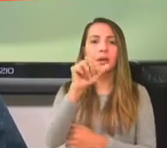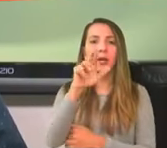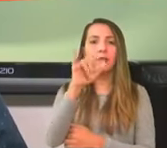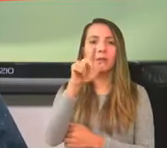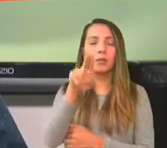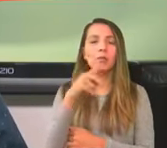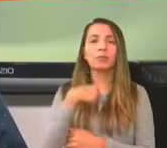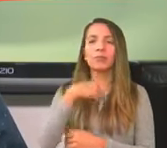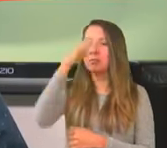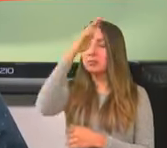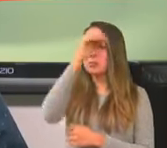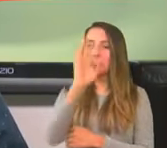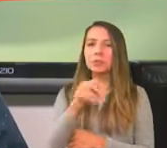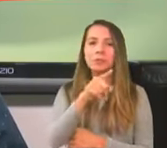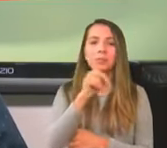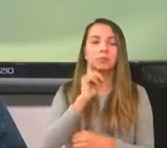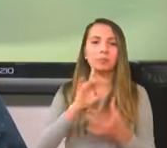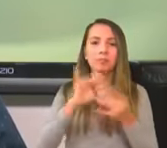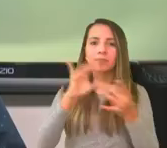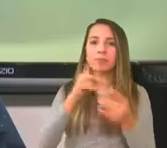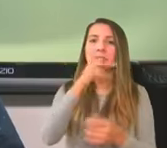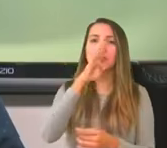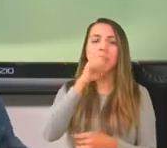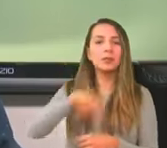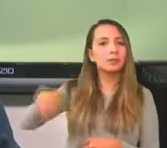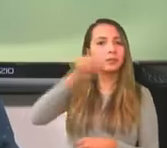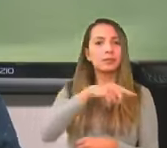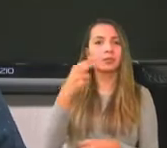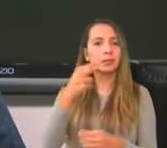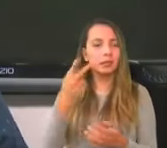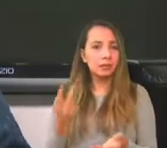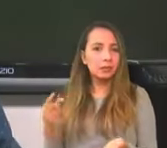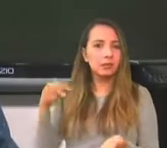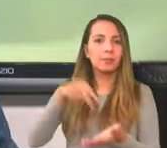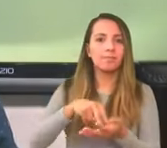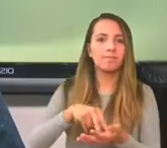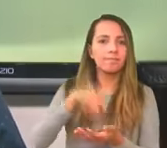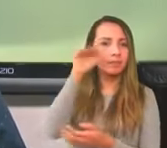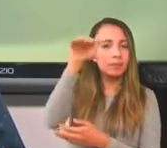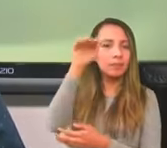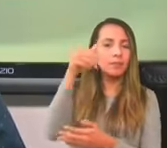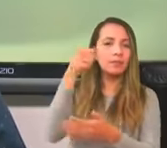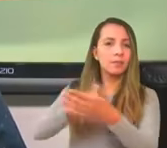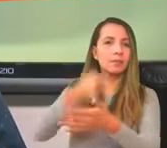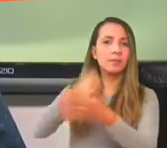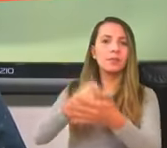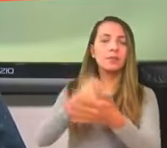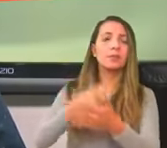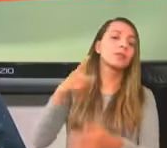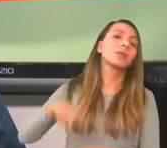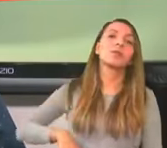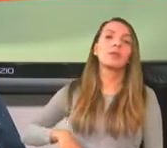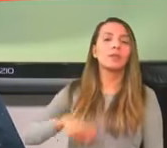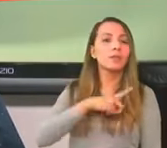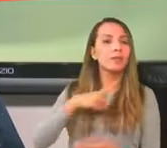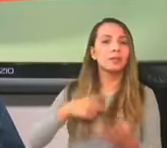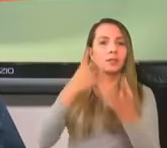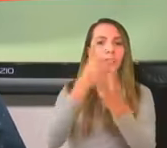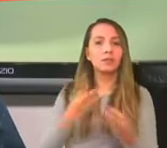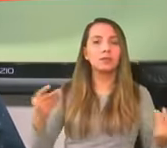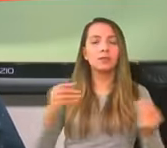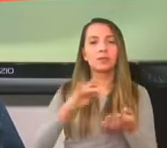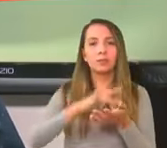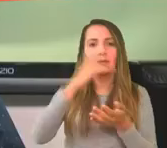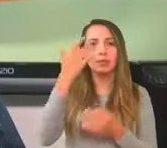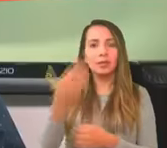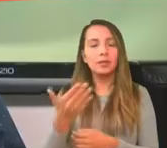muy de acuerdo a sus comentarios, padres de familia, es momento de alzar la voz, exigir a nuestras autoridades poner solución.